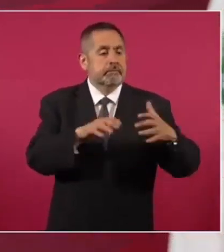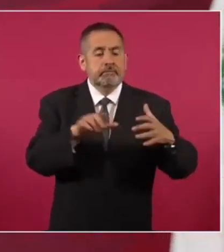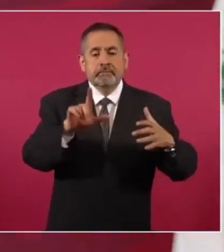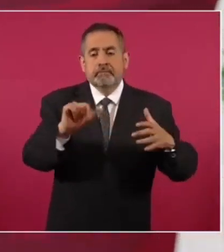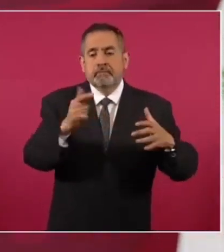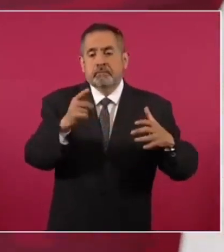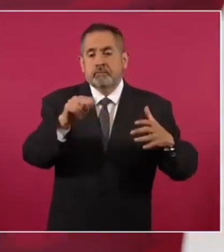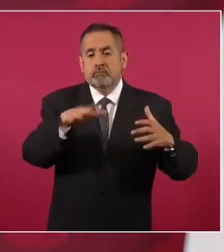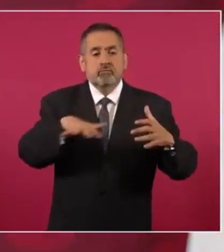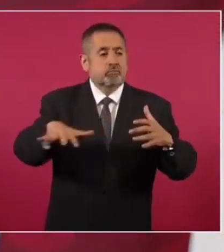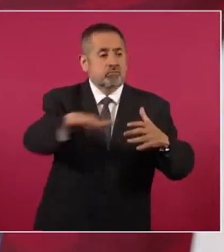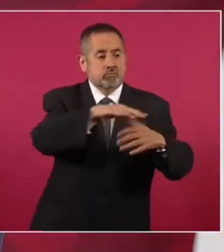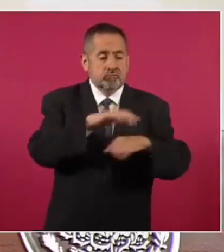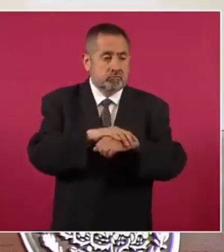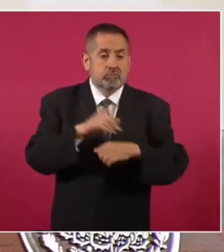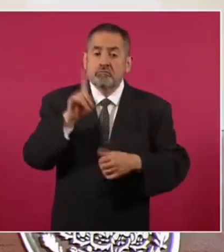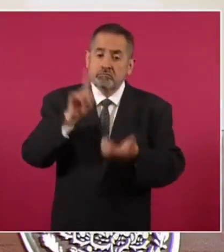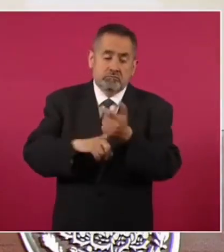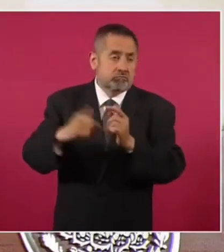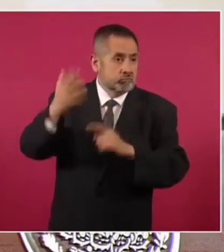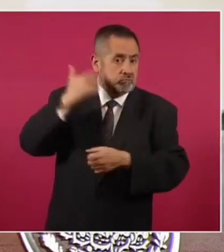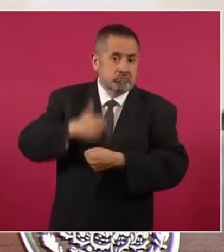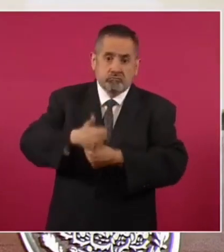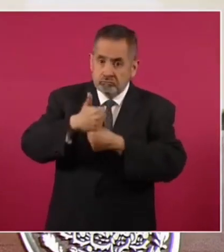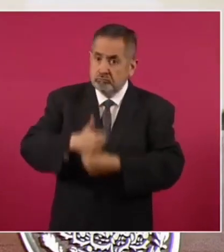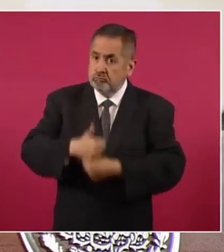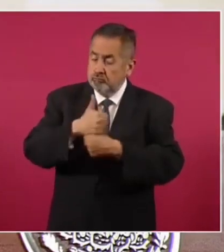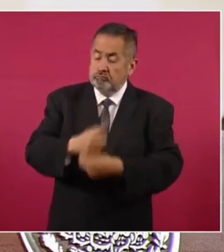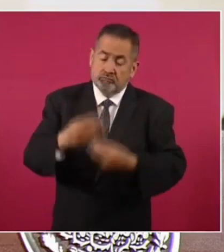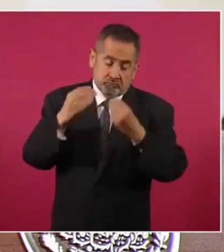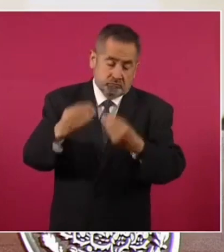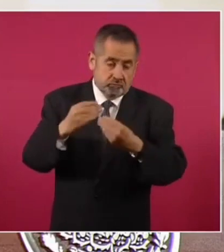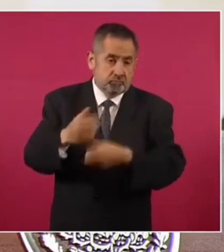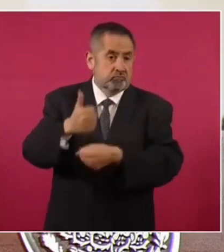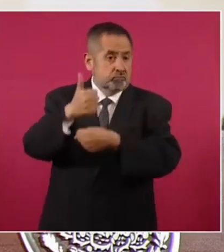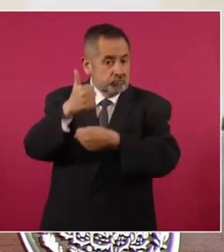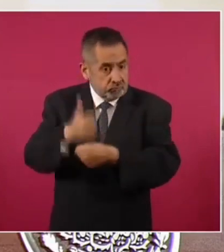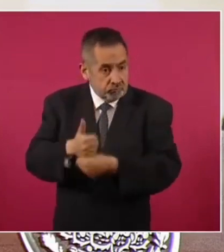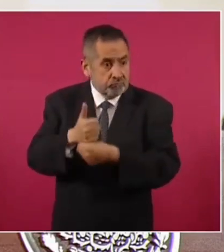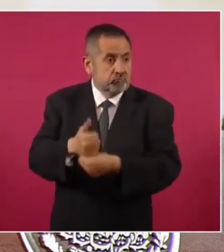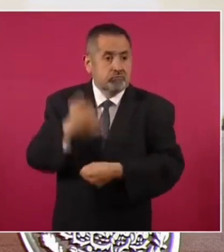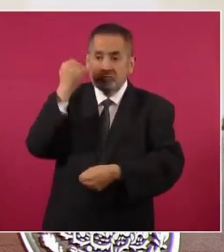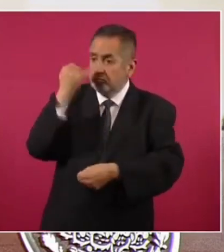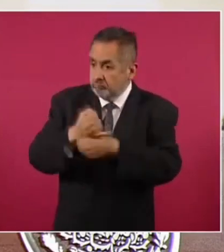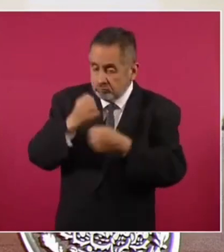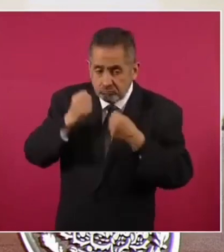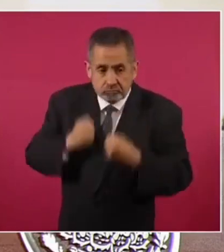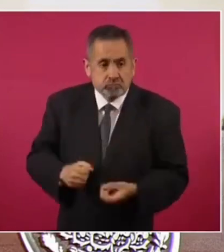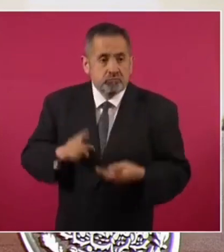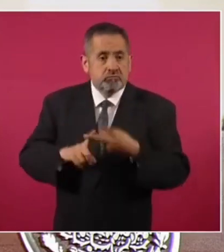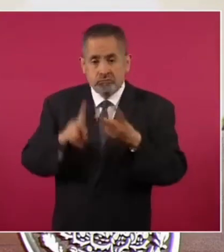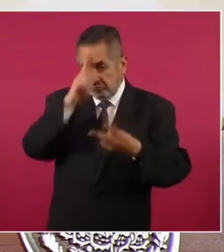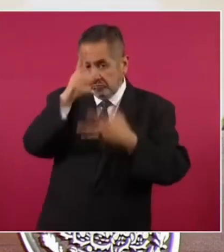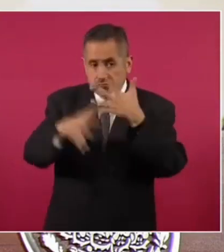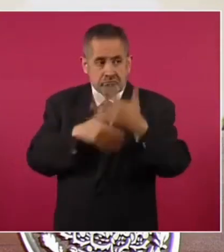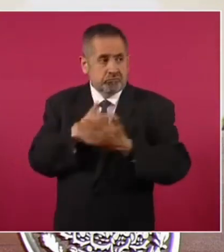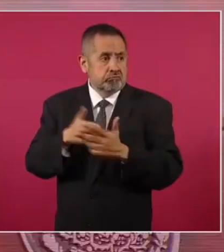padecieron muchísimo de inseguridad, de violencia, pero mucho.